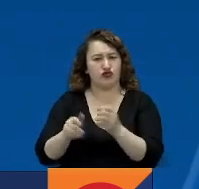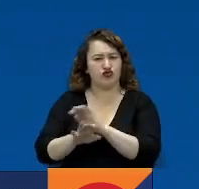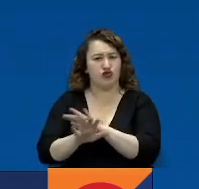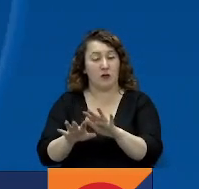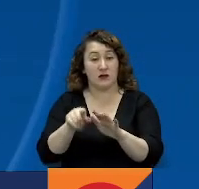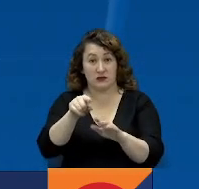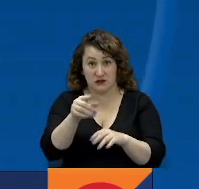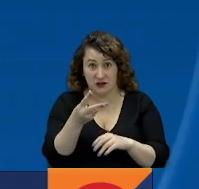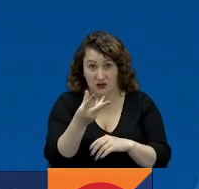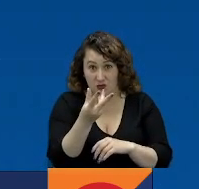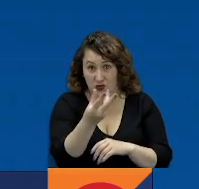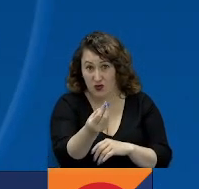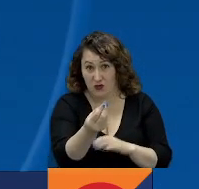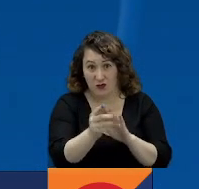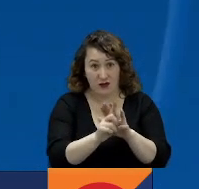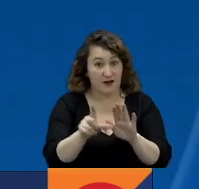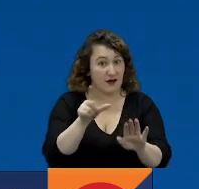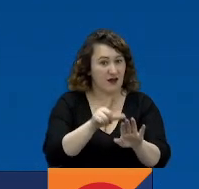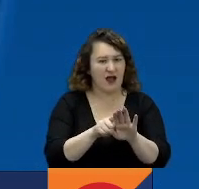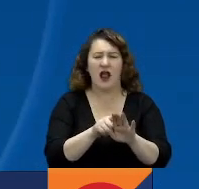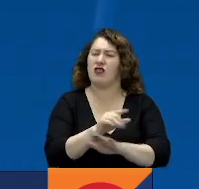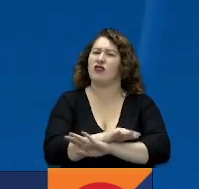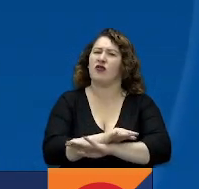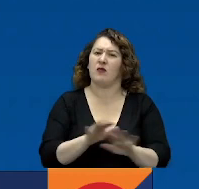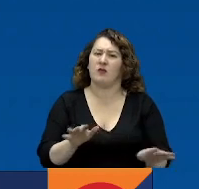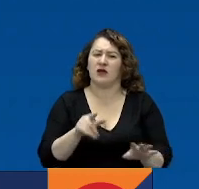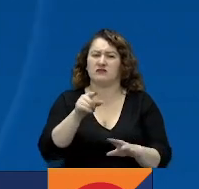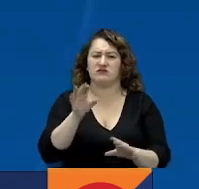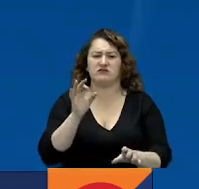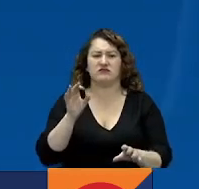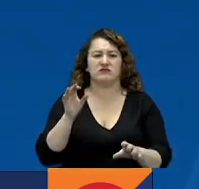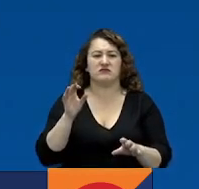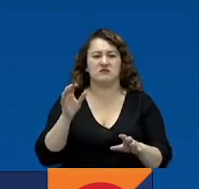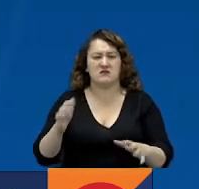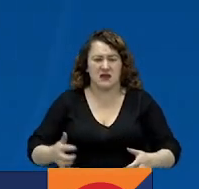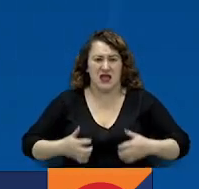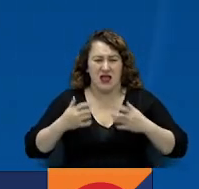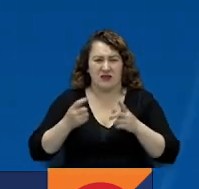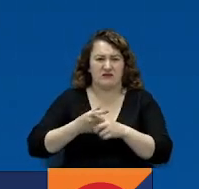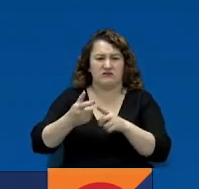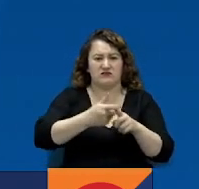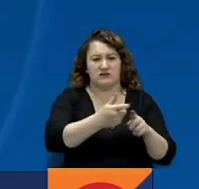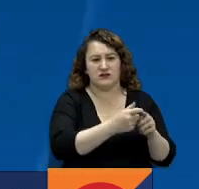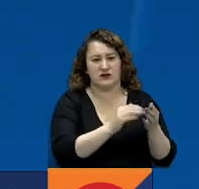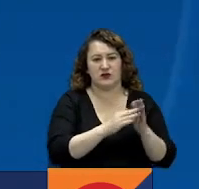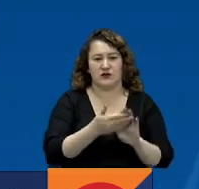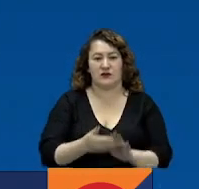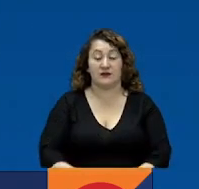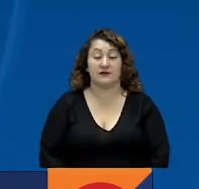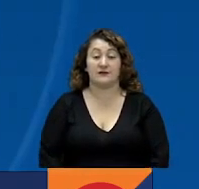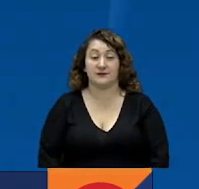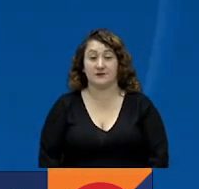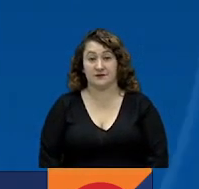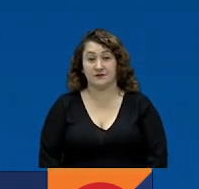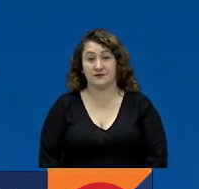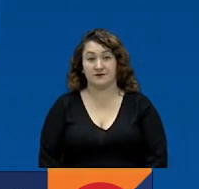de la ley. No permitiremos que sigan sembrando zozobra y terror en las comunidades. cierro comillas.